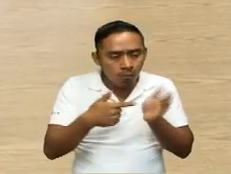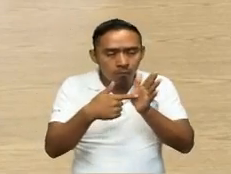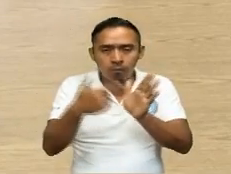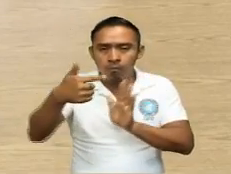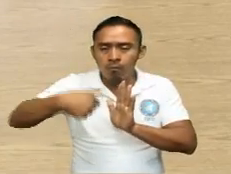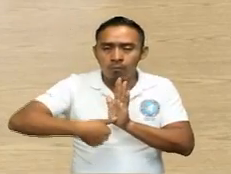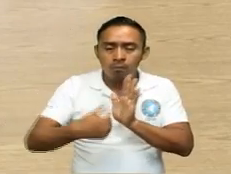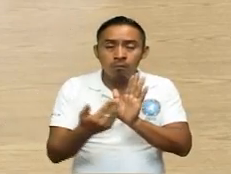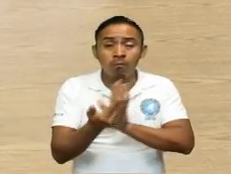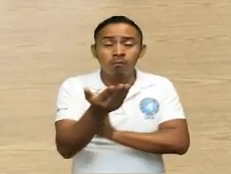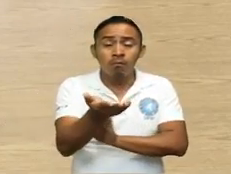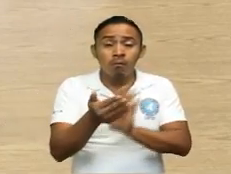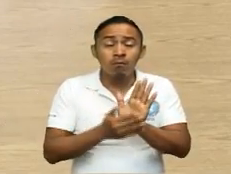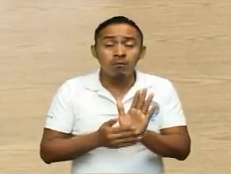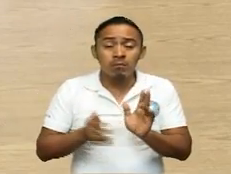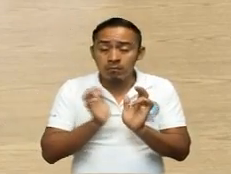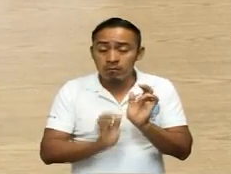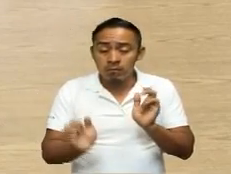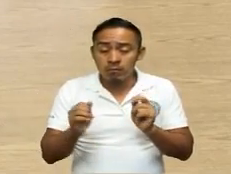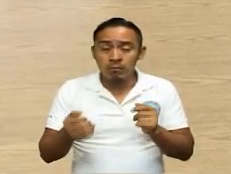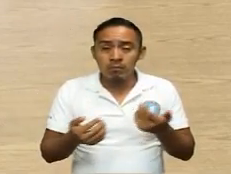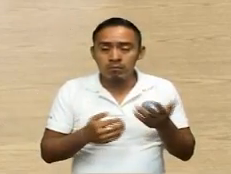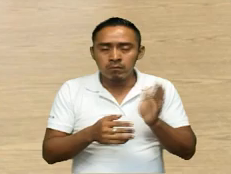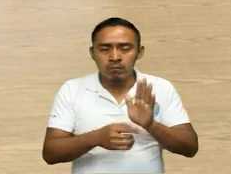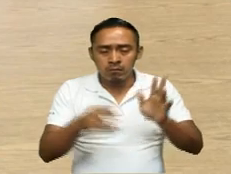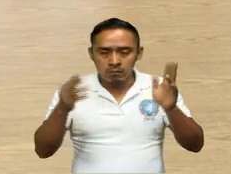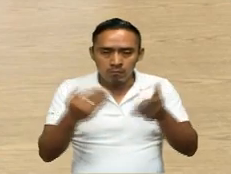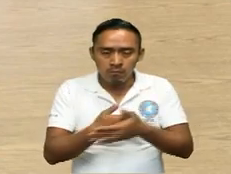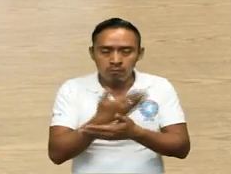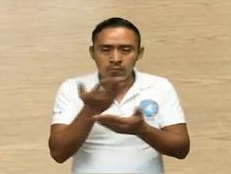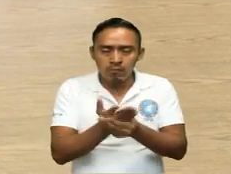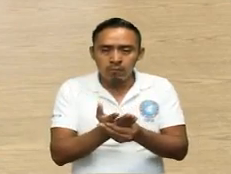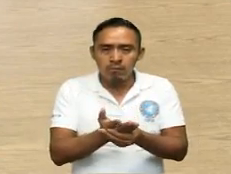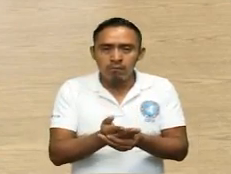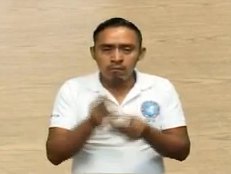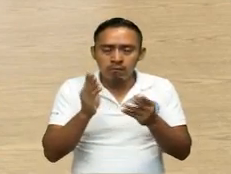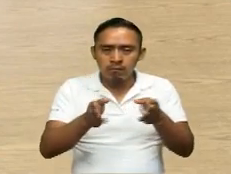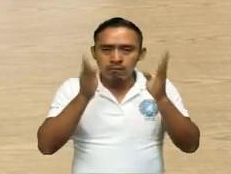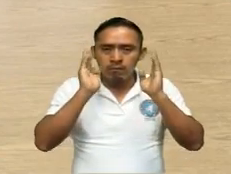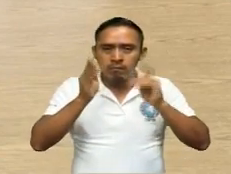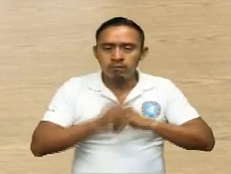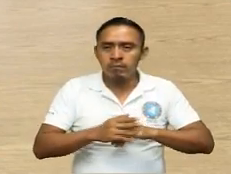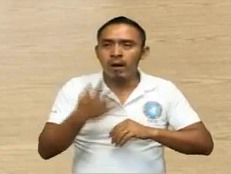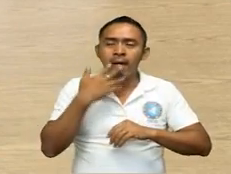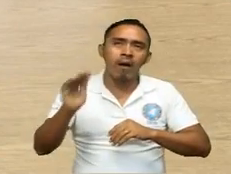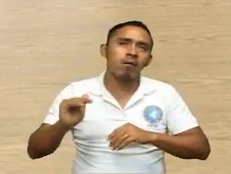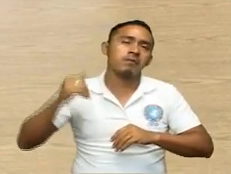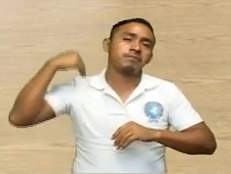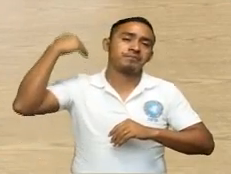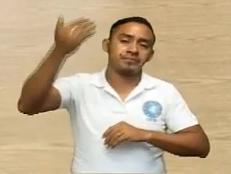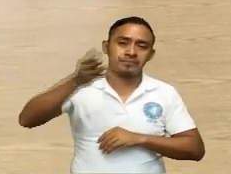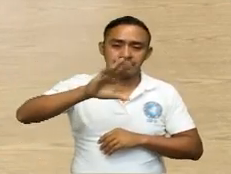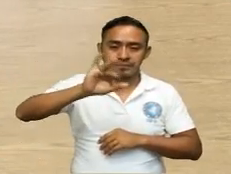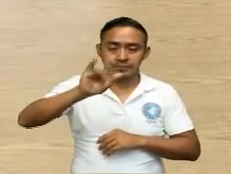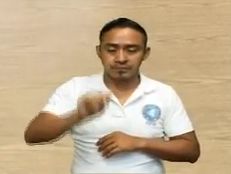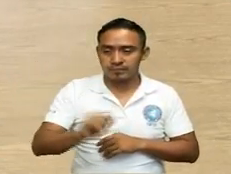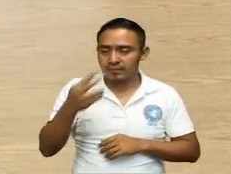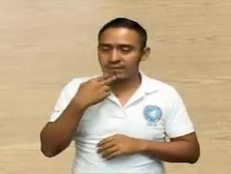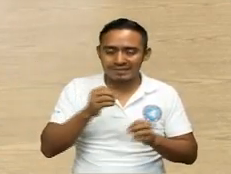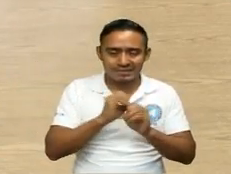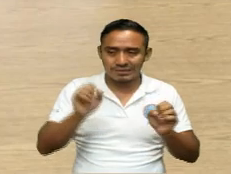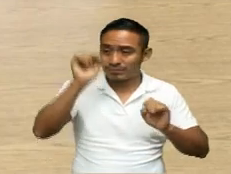o un documento, partida de nacimiento en los niños, se le hace un expediente y ese mismo día se le atiende. No se le da cita para otro día.